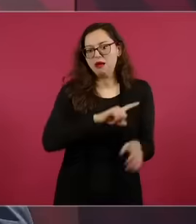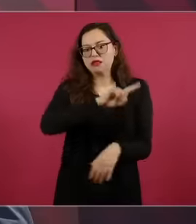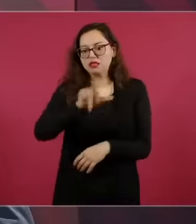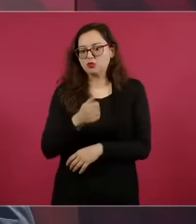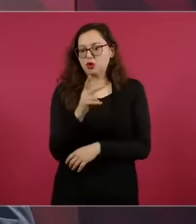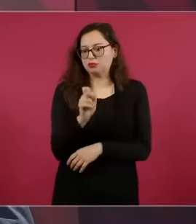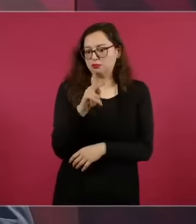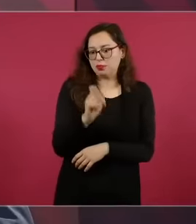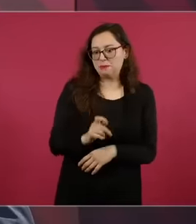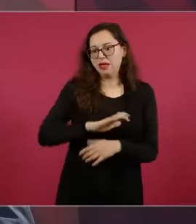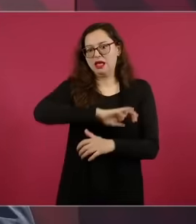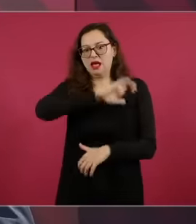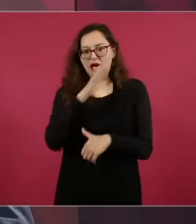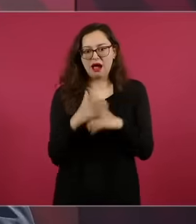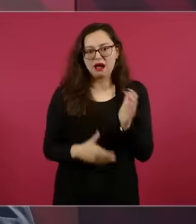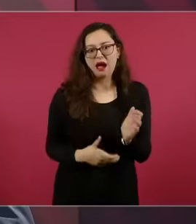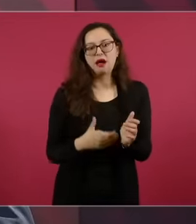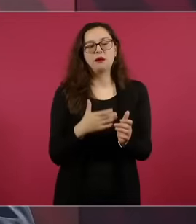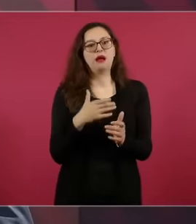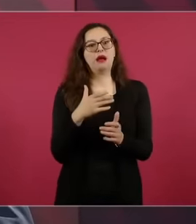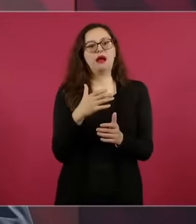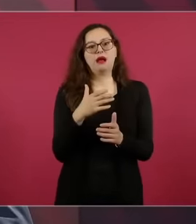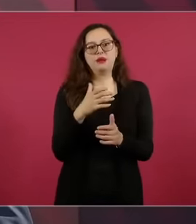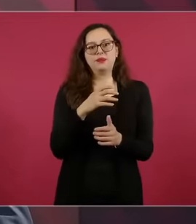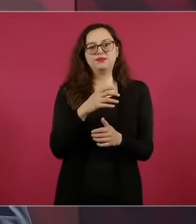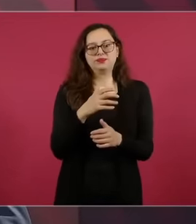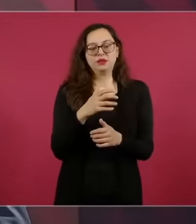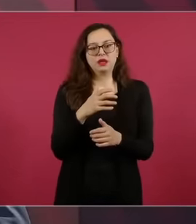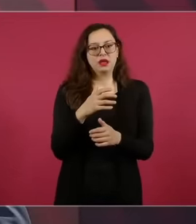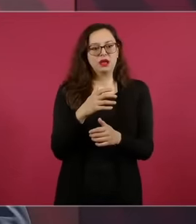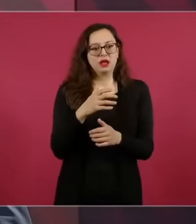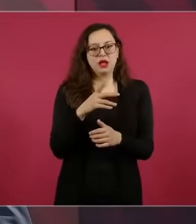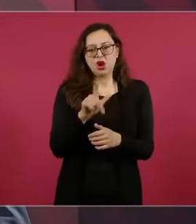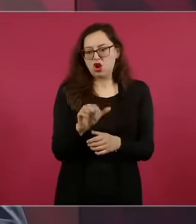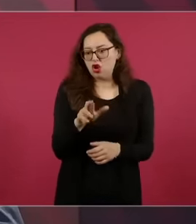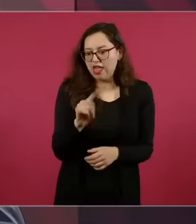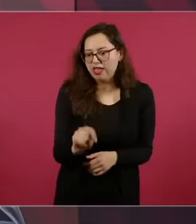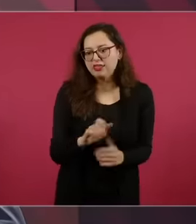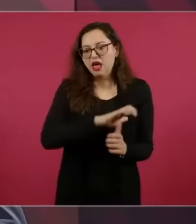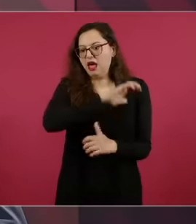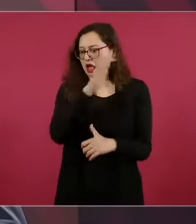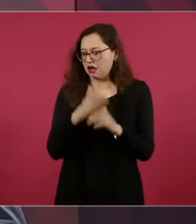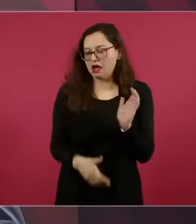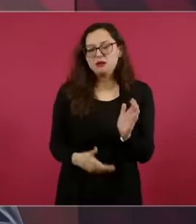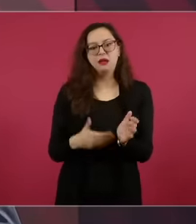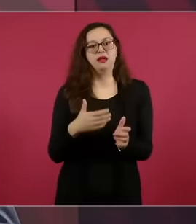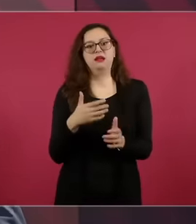Pepe Cárdenas y le sigue Loret y